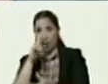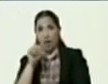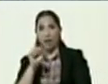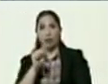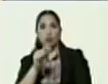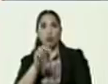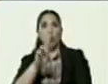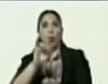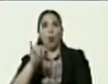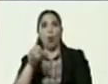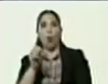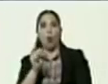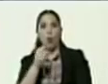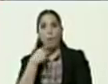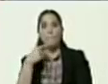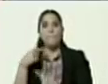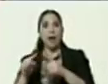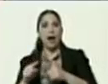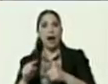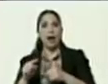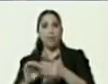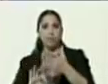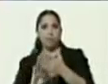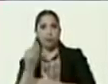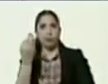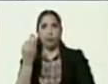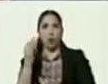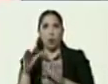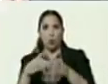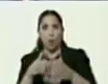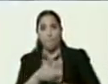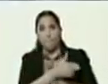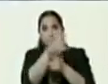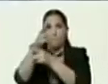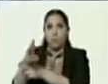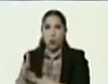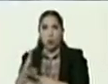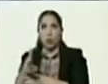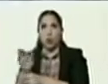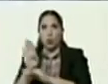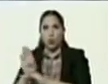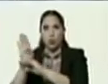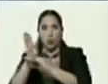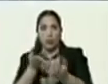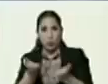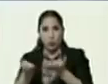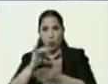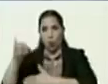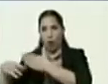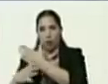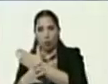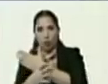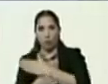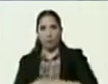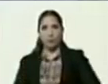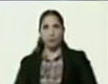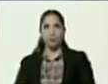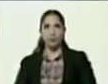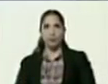que fungiría a partir de ese momento de banda armada, de brazo armado a los servicios de Juan Guaidó.